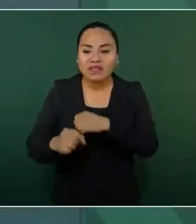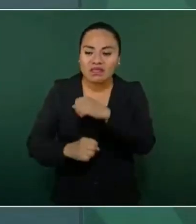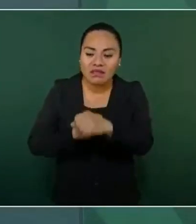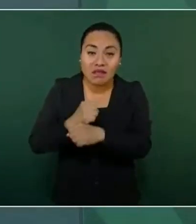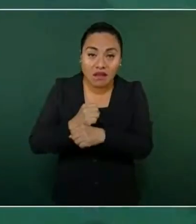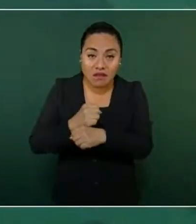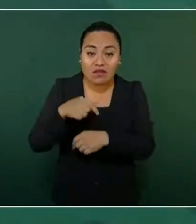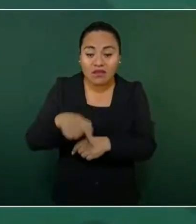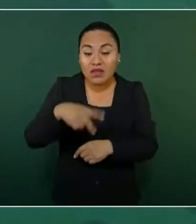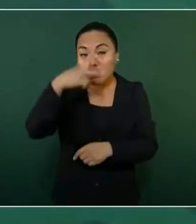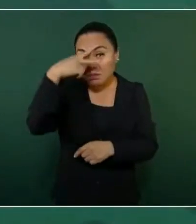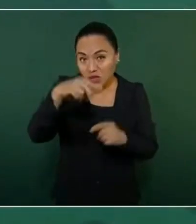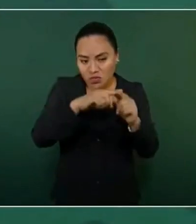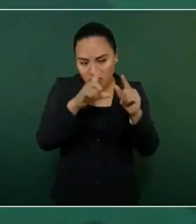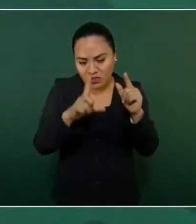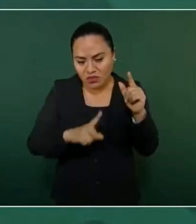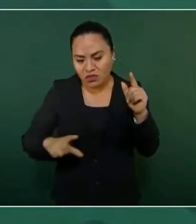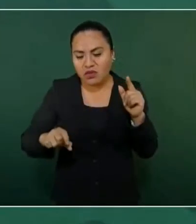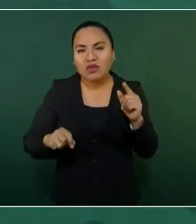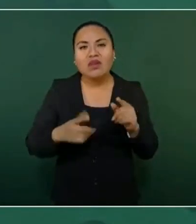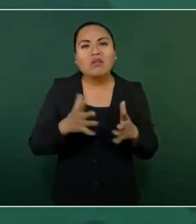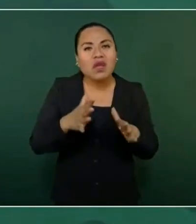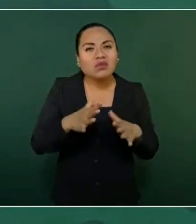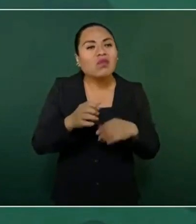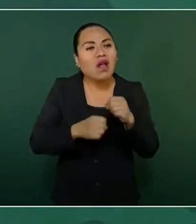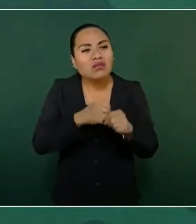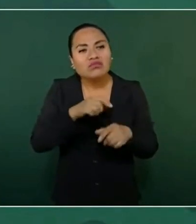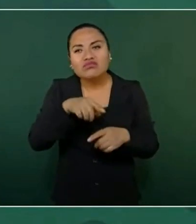en México es de 29